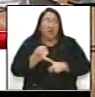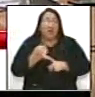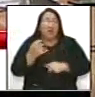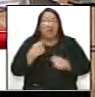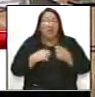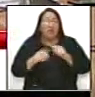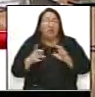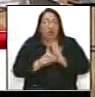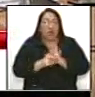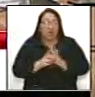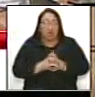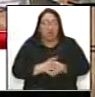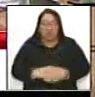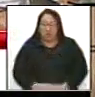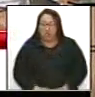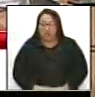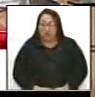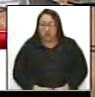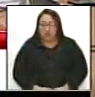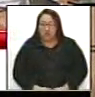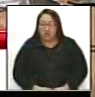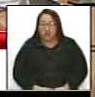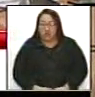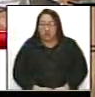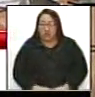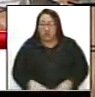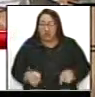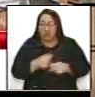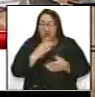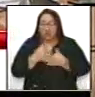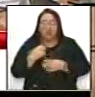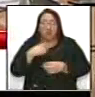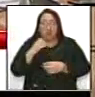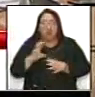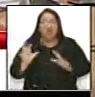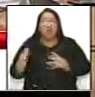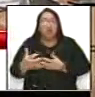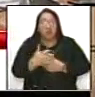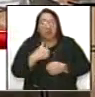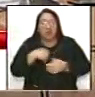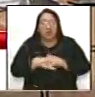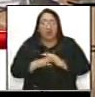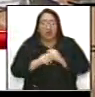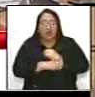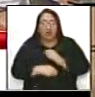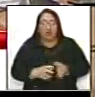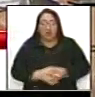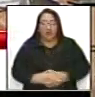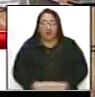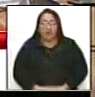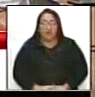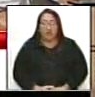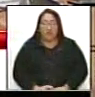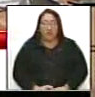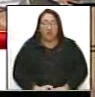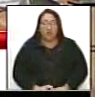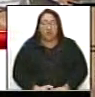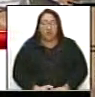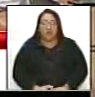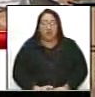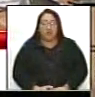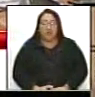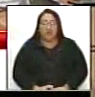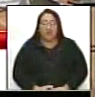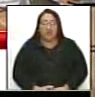tráfico ilícito de drogas. Asimismo, los conflictos sociales que se vienen recrudeciendo en el interior del país. Y también, lo han tocado